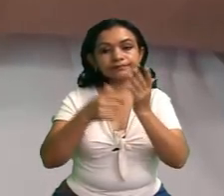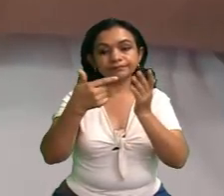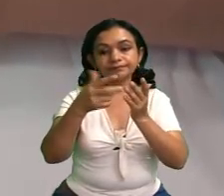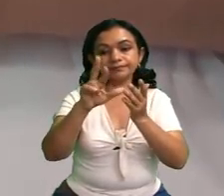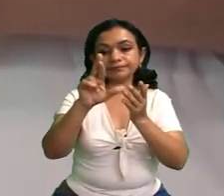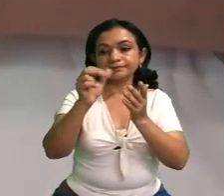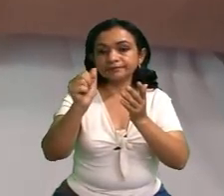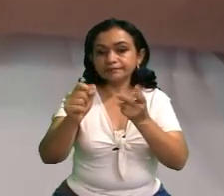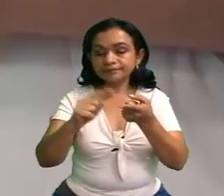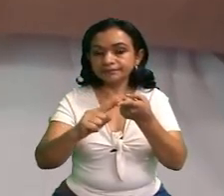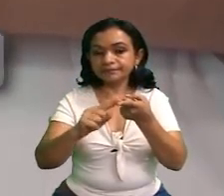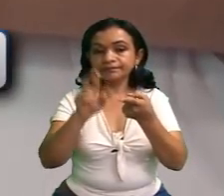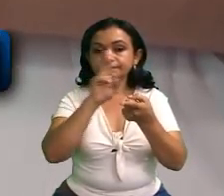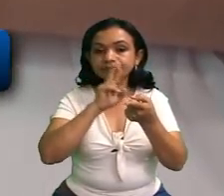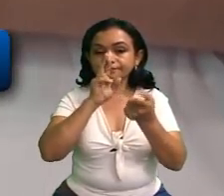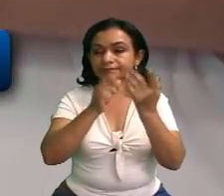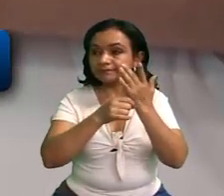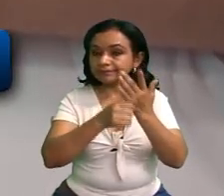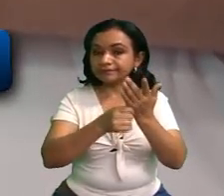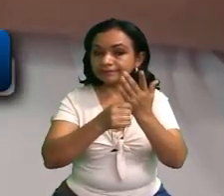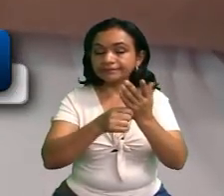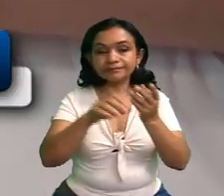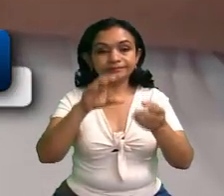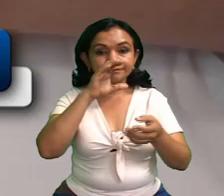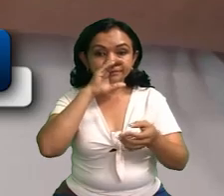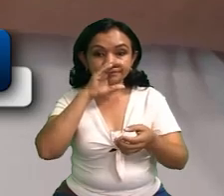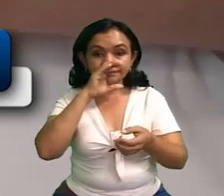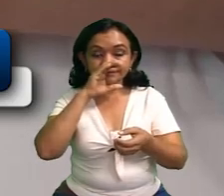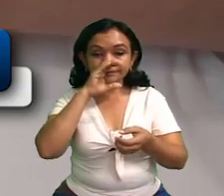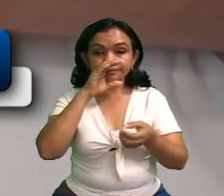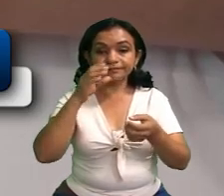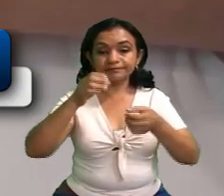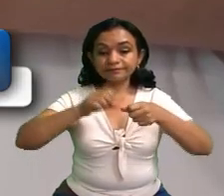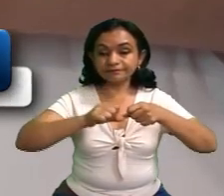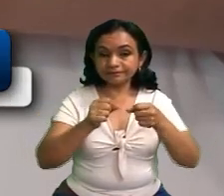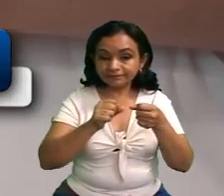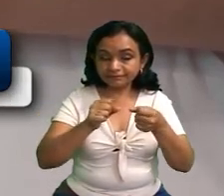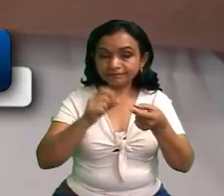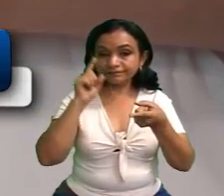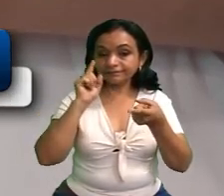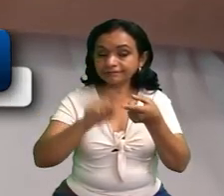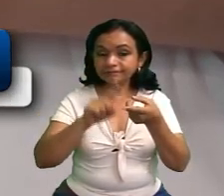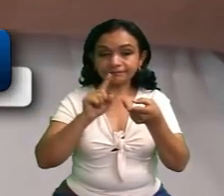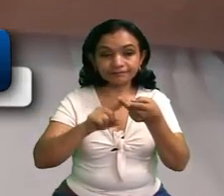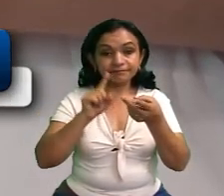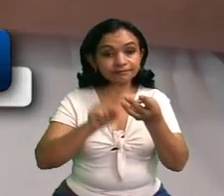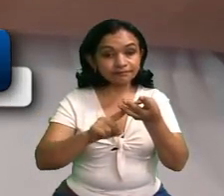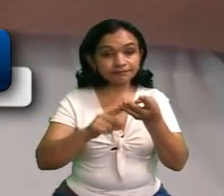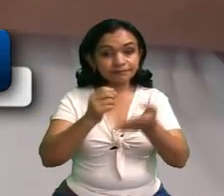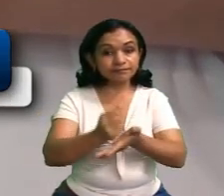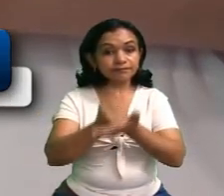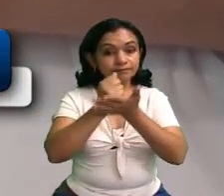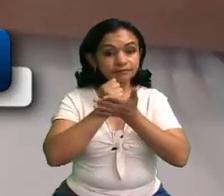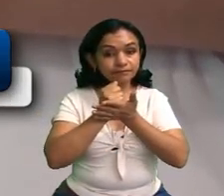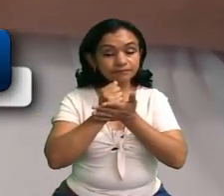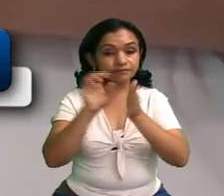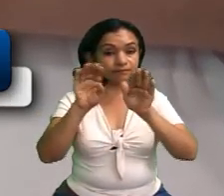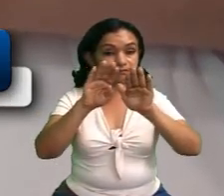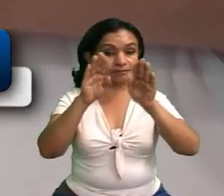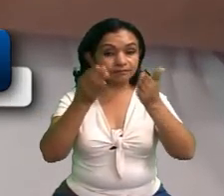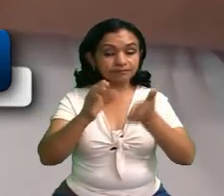la carne roja, el cerdo, el pollo, contribuye también a que las chicas